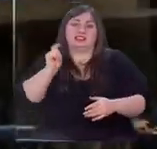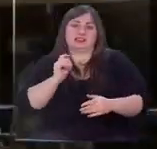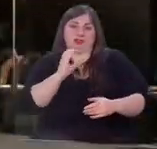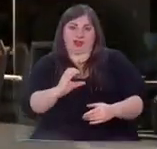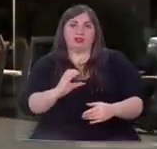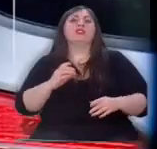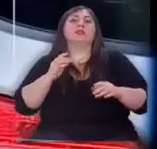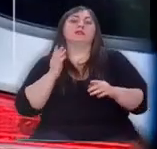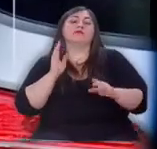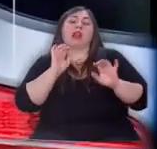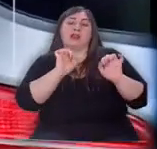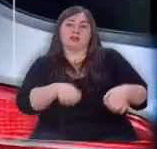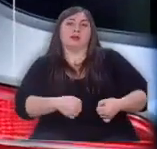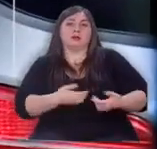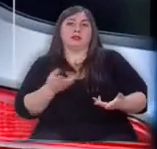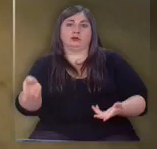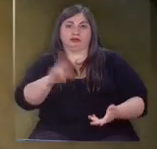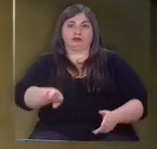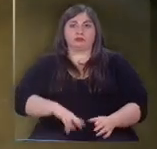su admisibilidad.